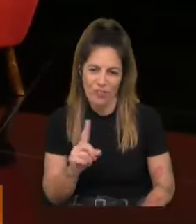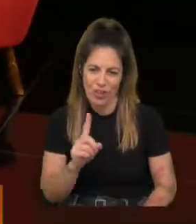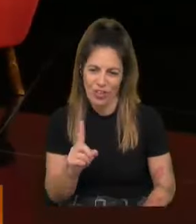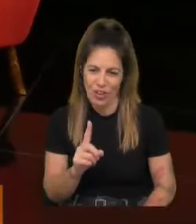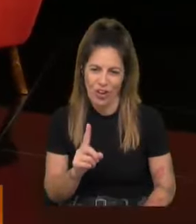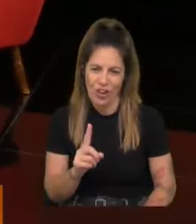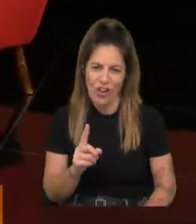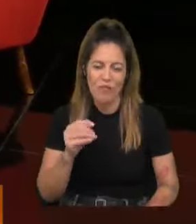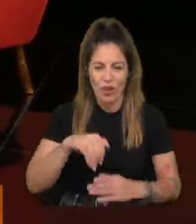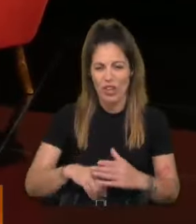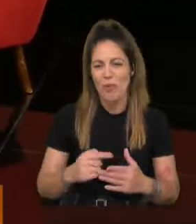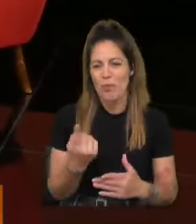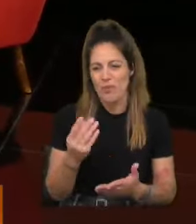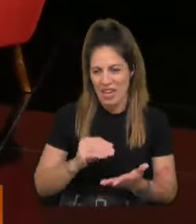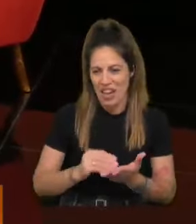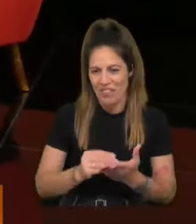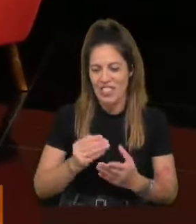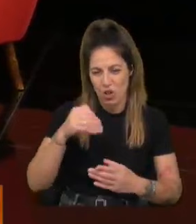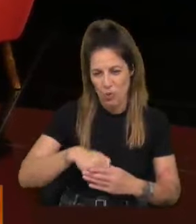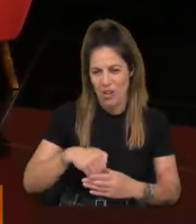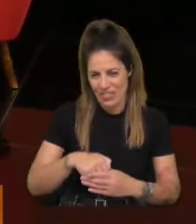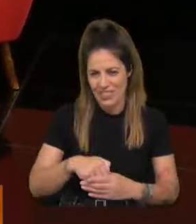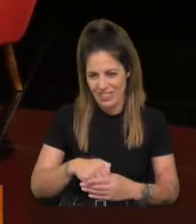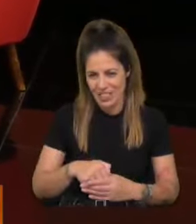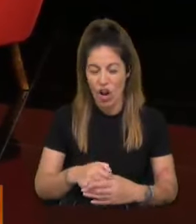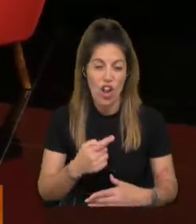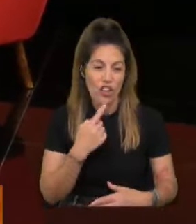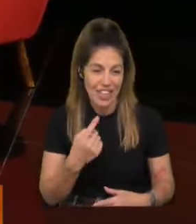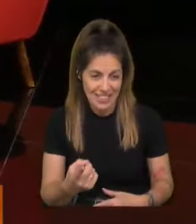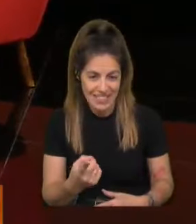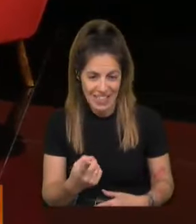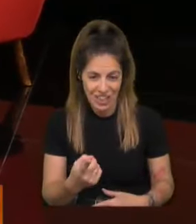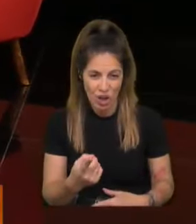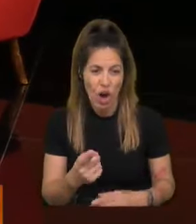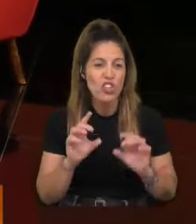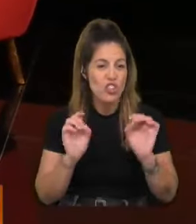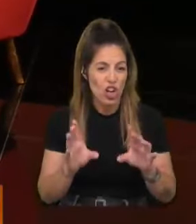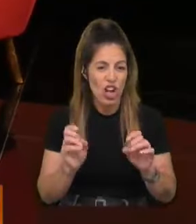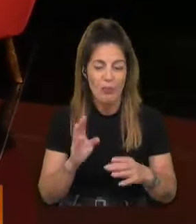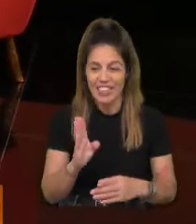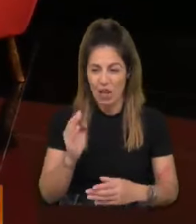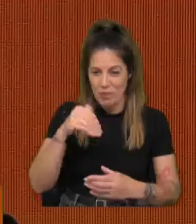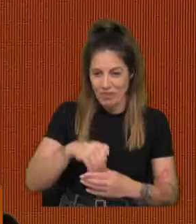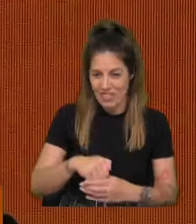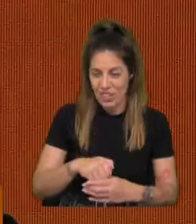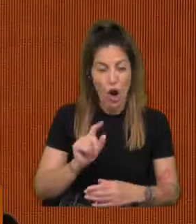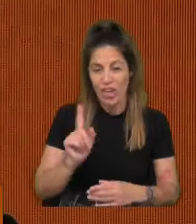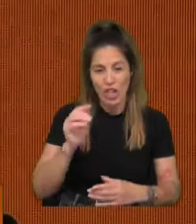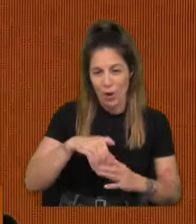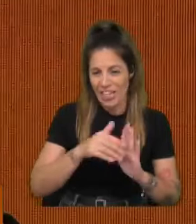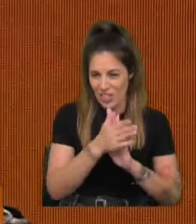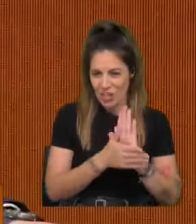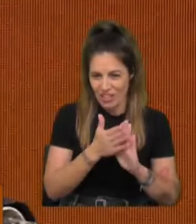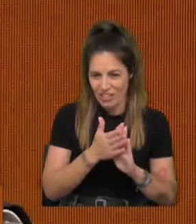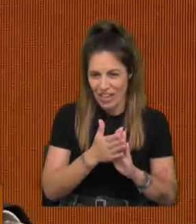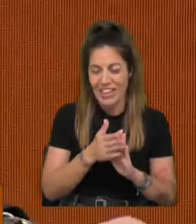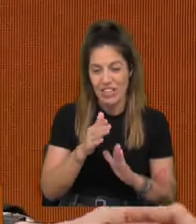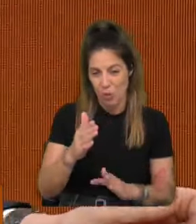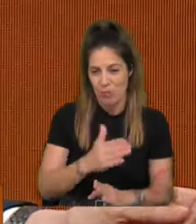primera vez en un plebiscito Es verdad que es lo que está diciendo en lo que era solo plebiscito sin elección que hubo muchos menos